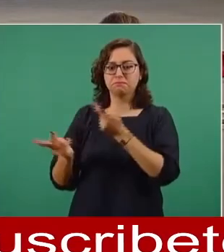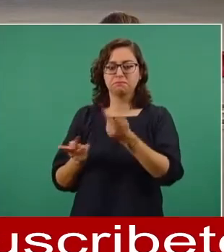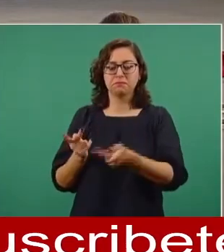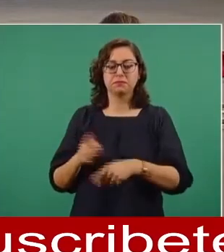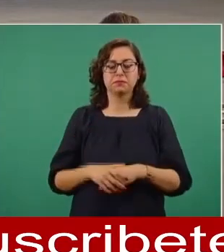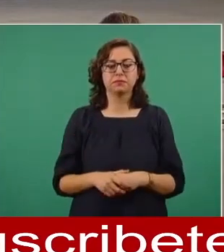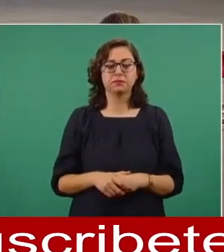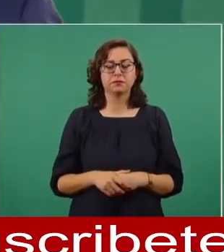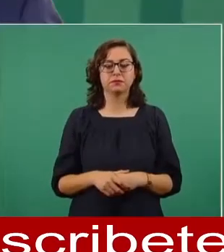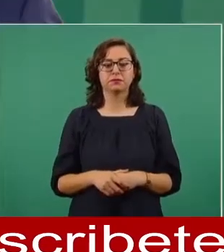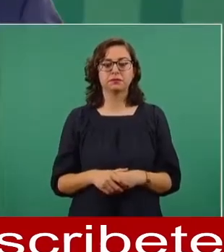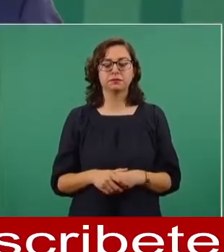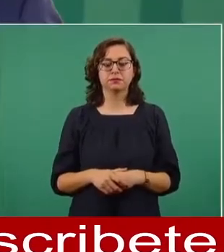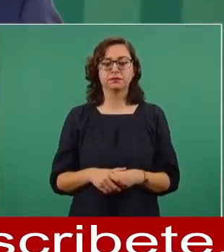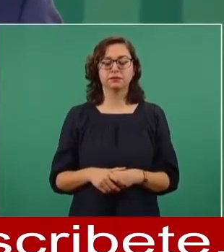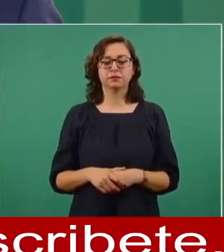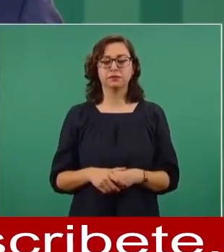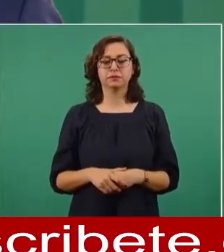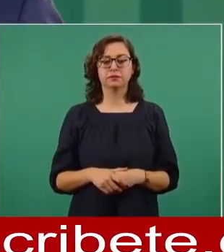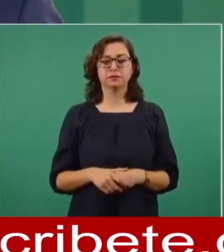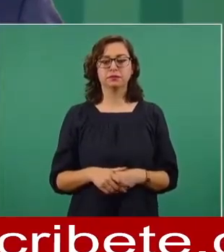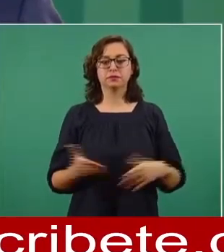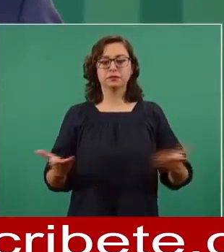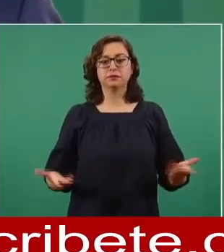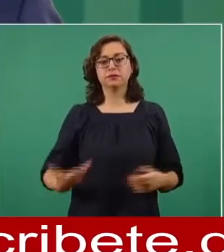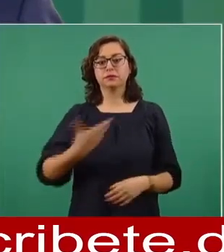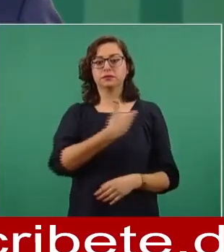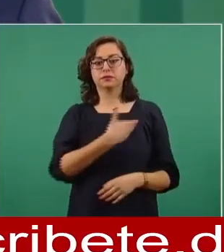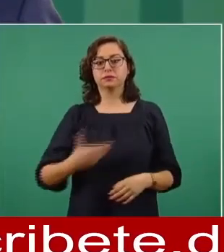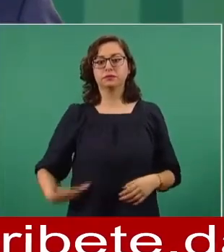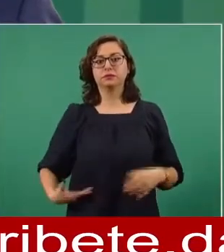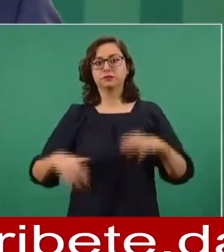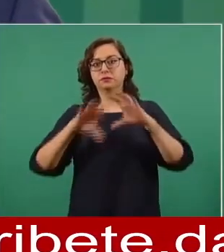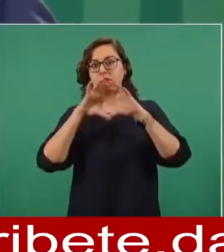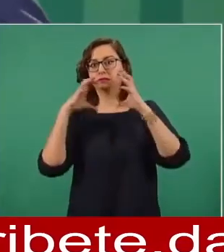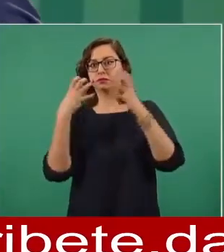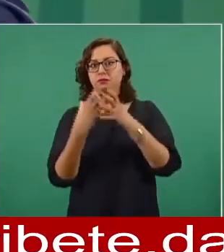del desempeño de los presidentes del mundo.